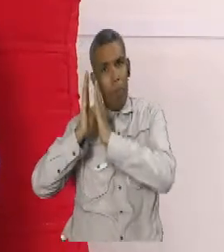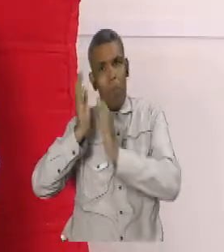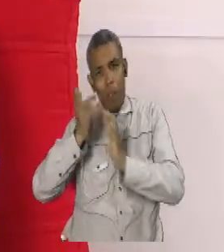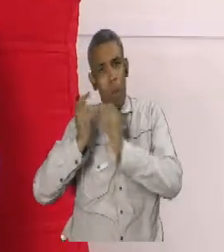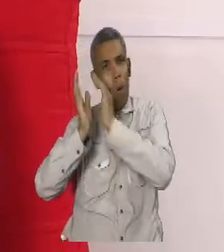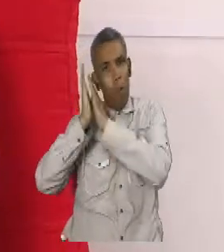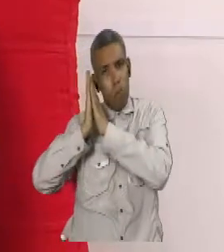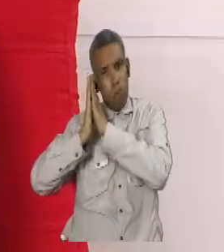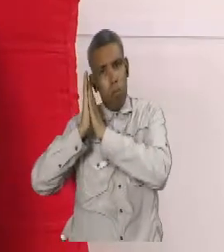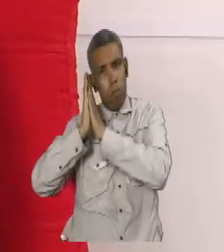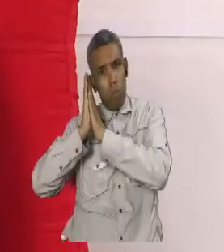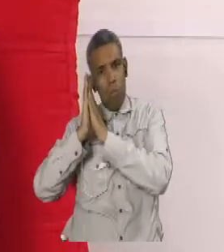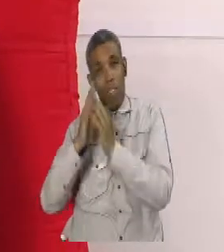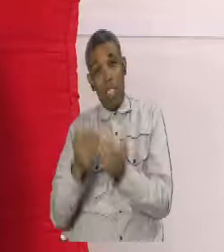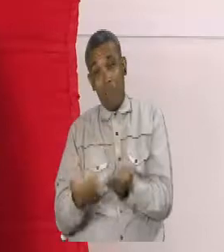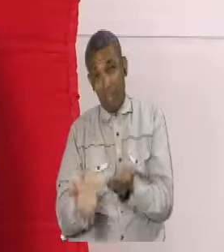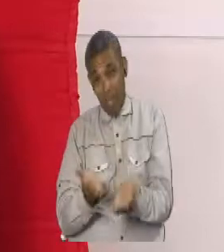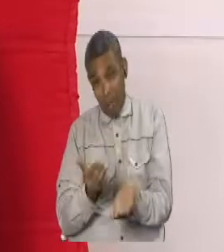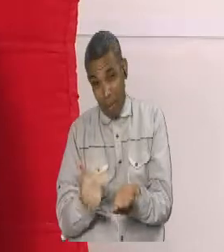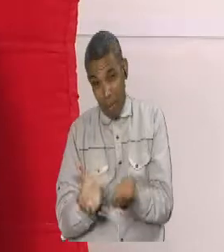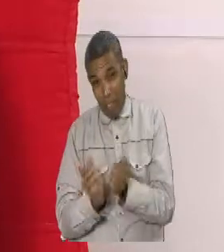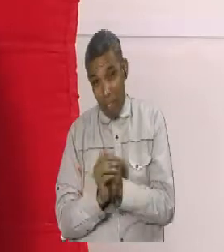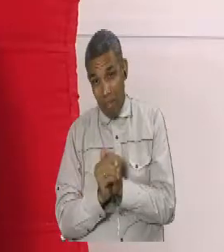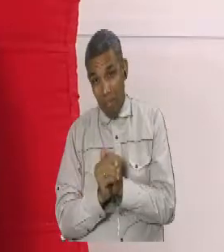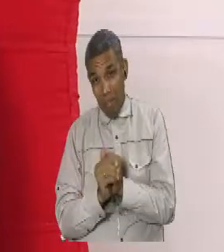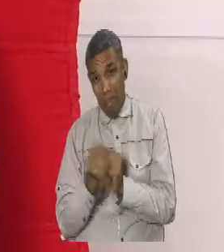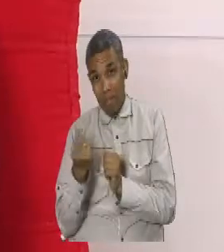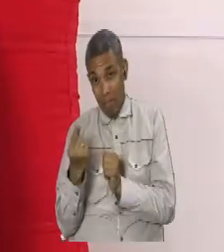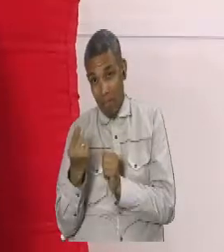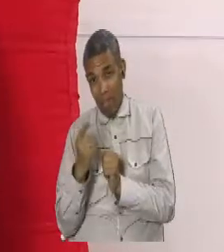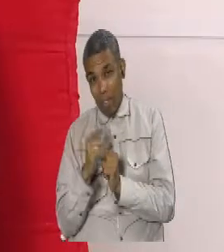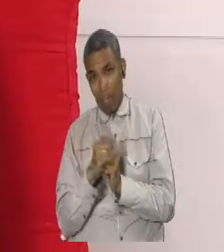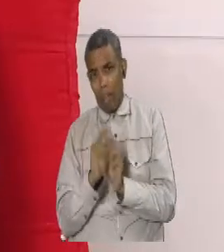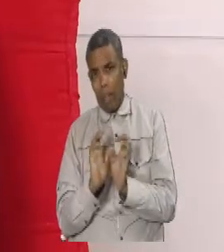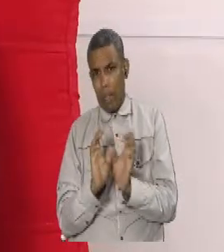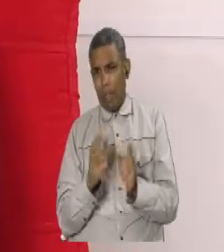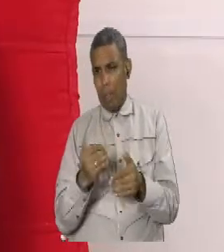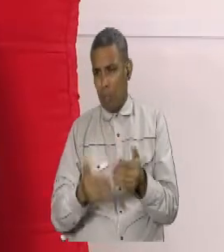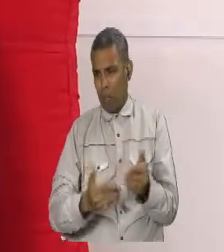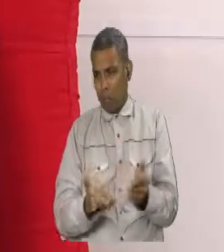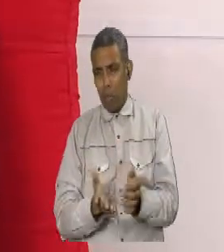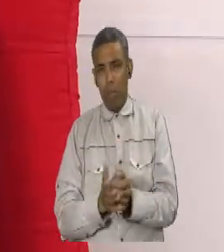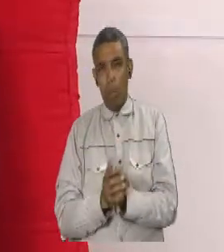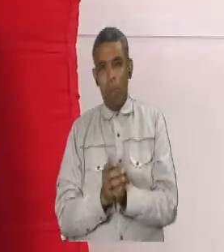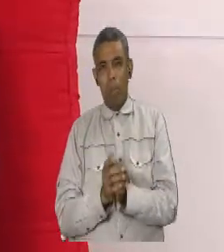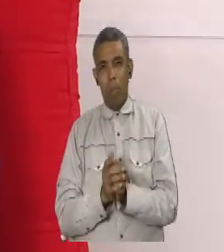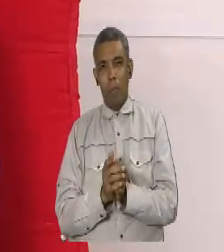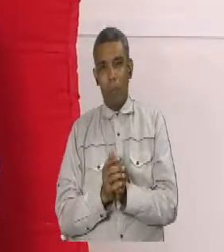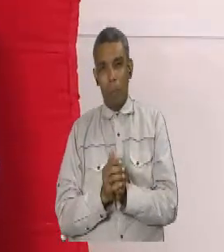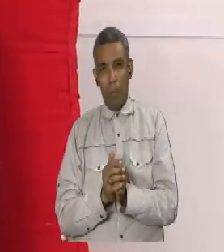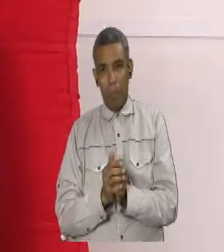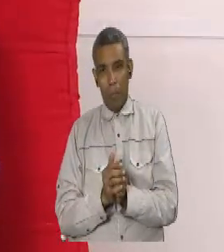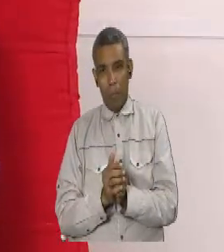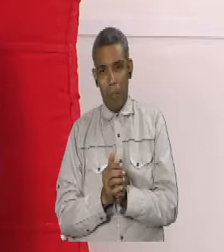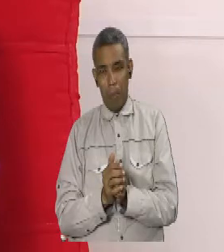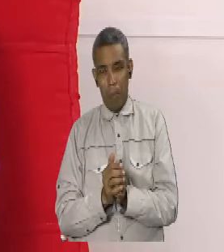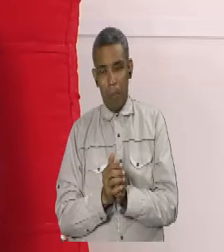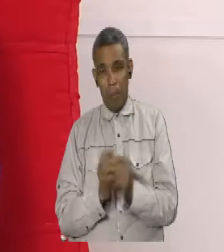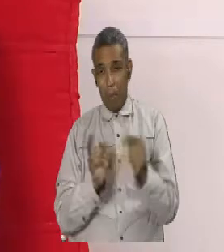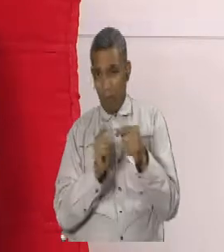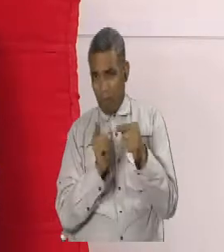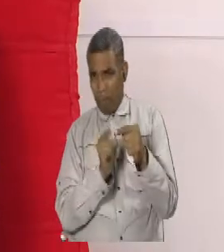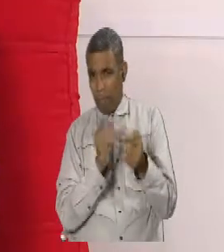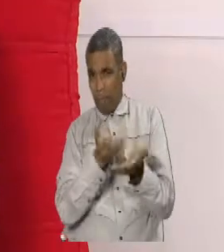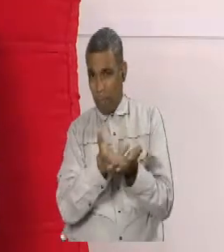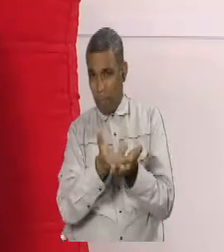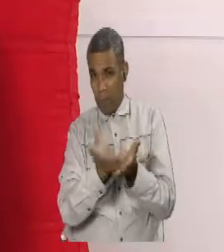estás, los cabellos que ya van a caer, estás acelerando su caída, entonces vas a tener una caída aumentada del mismo. Lo segundo consejo es